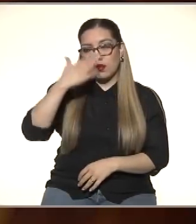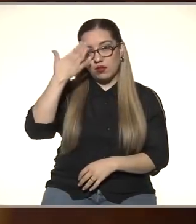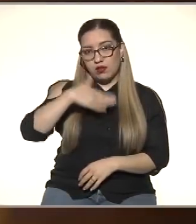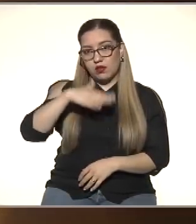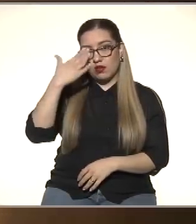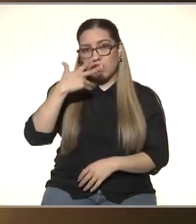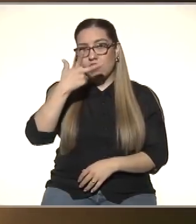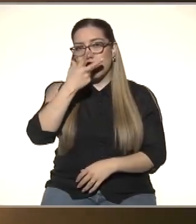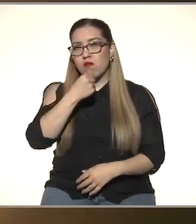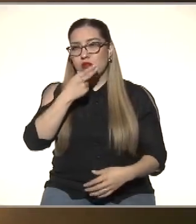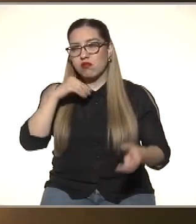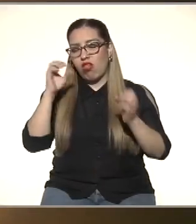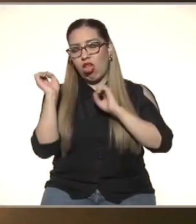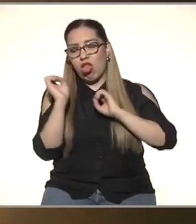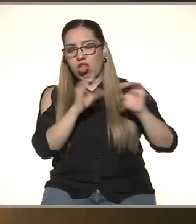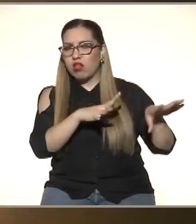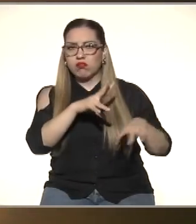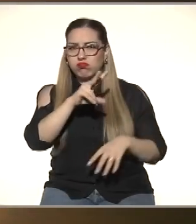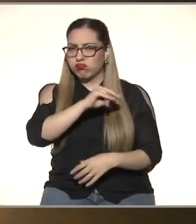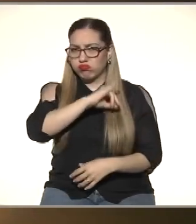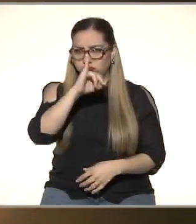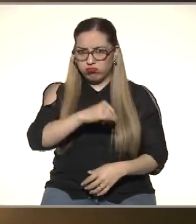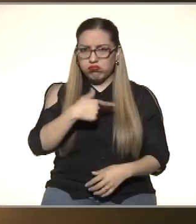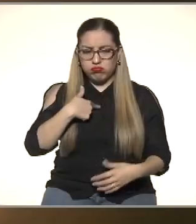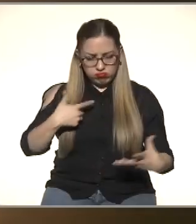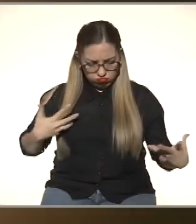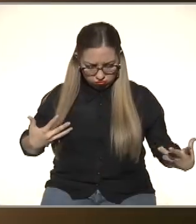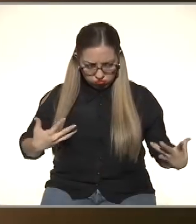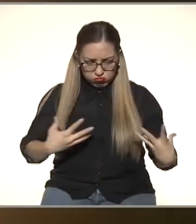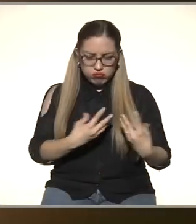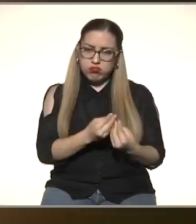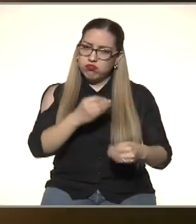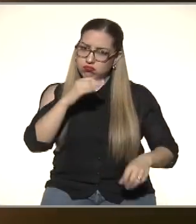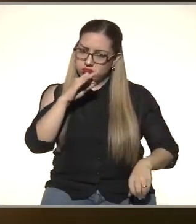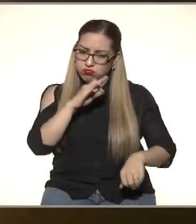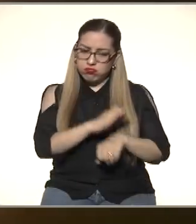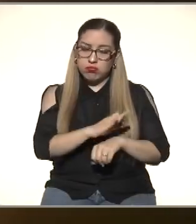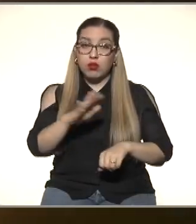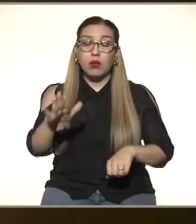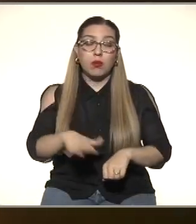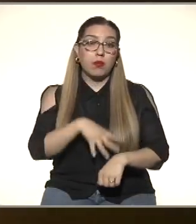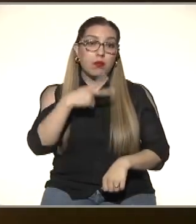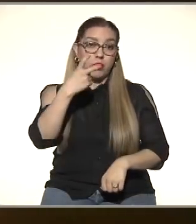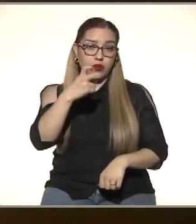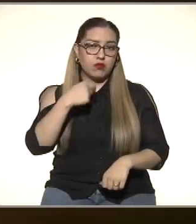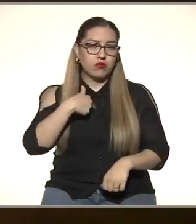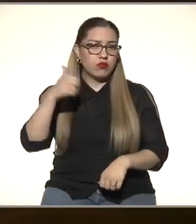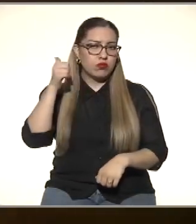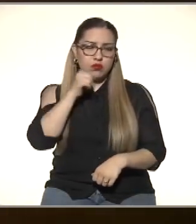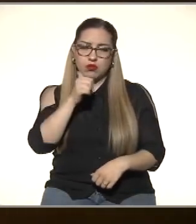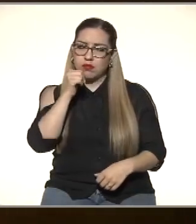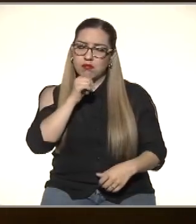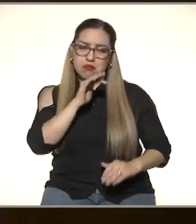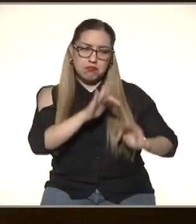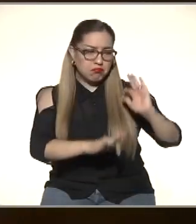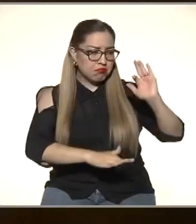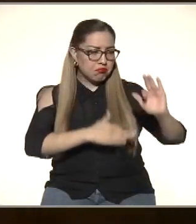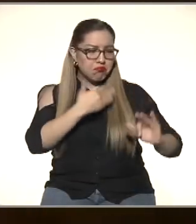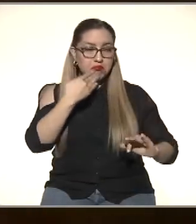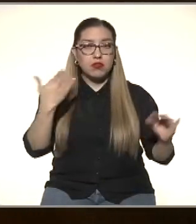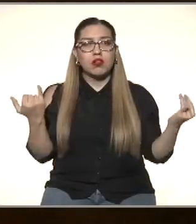no abandonan, que los hombres están, y es por eso que trato de llevarme lo mejor que pueda con su